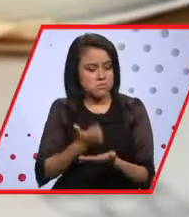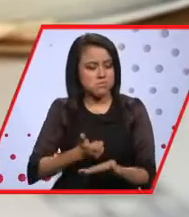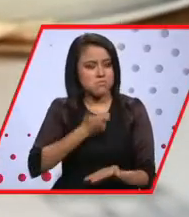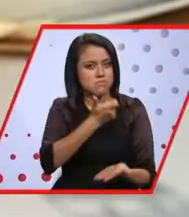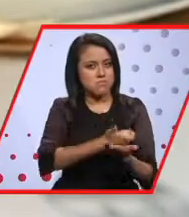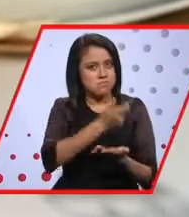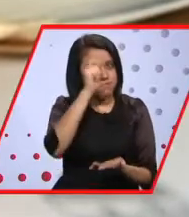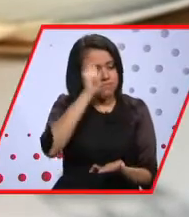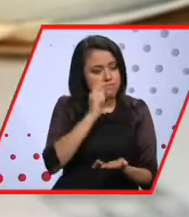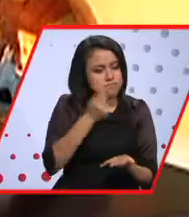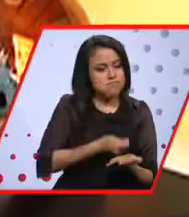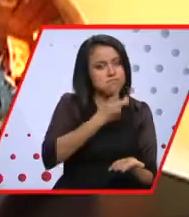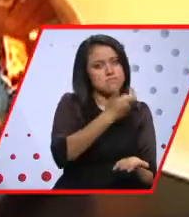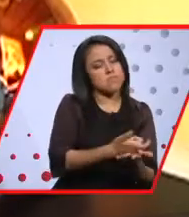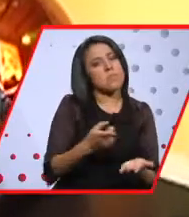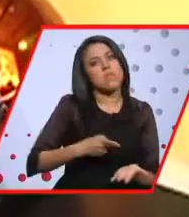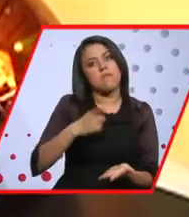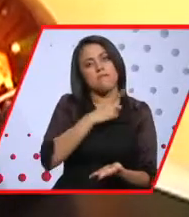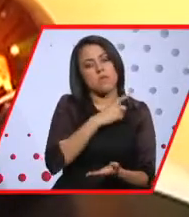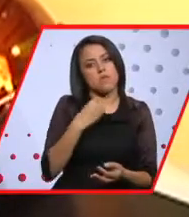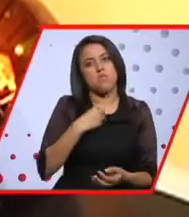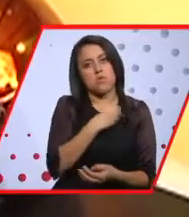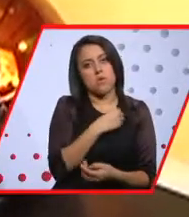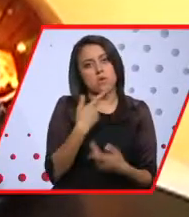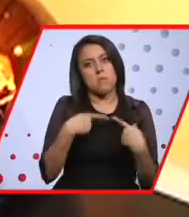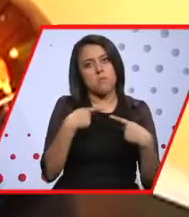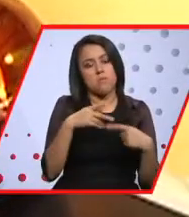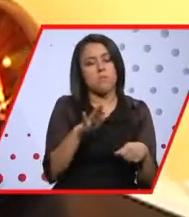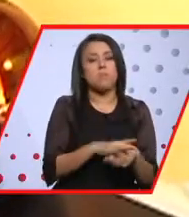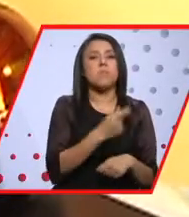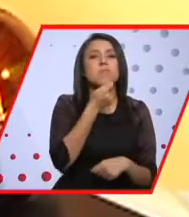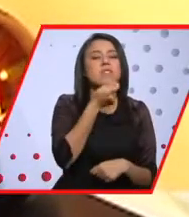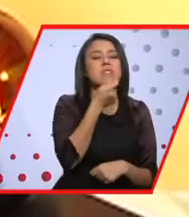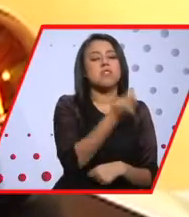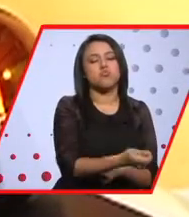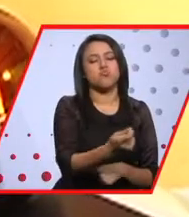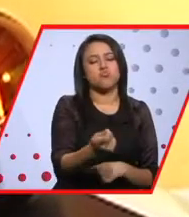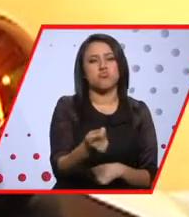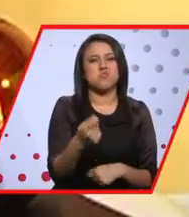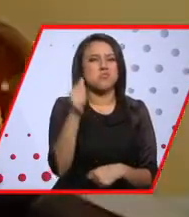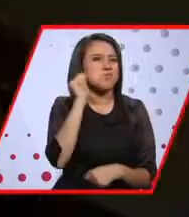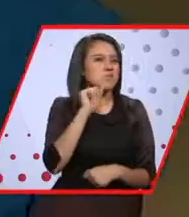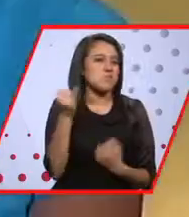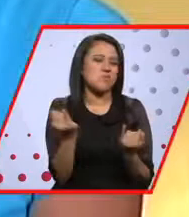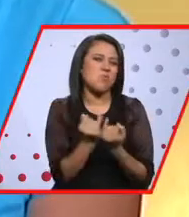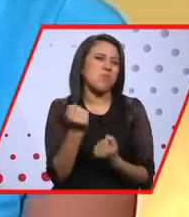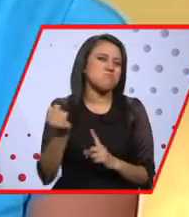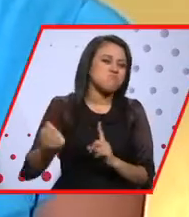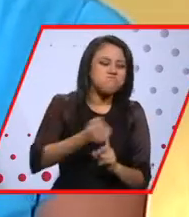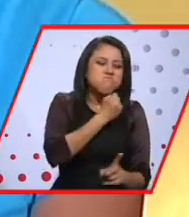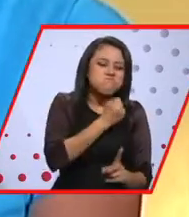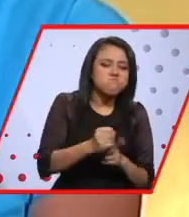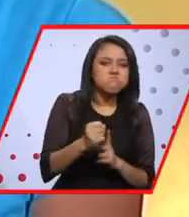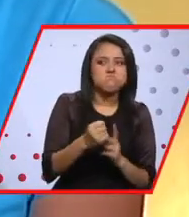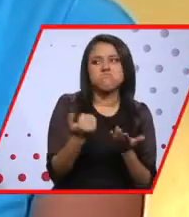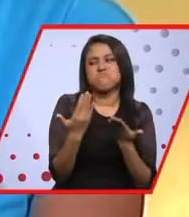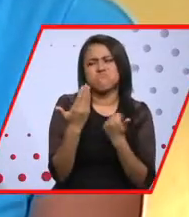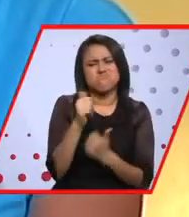por obligación debe brindarle a los menores del hogar. Nos ha golpeado a sus hijos y a mí, no han hecho